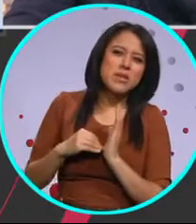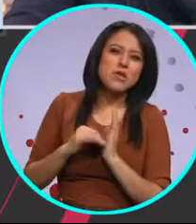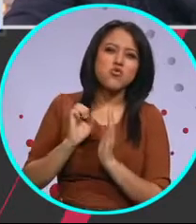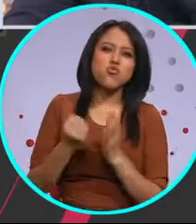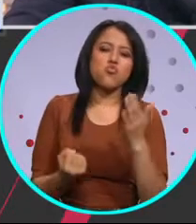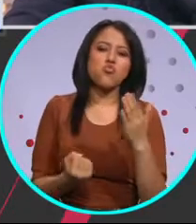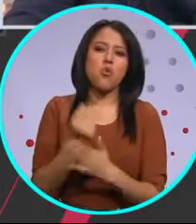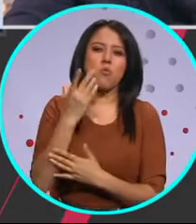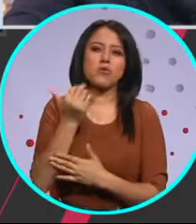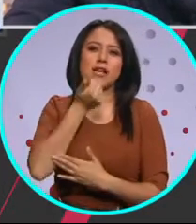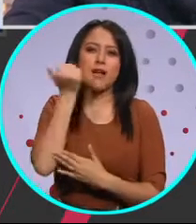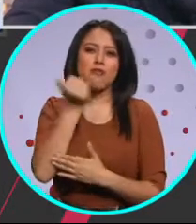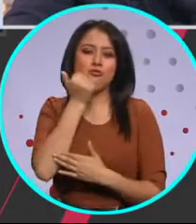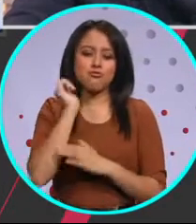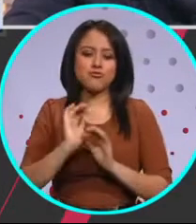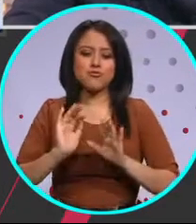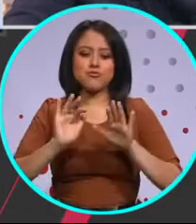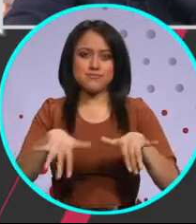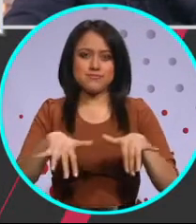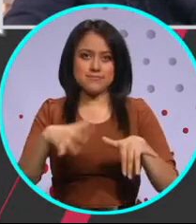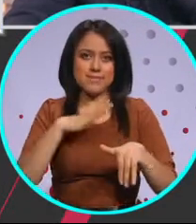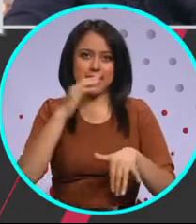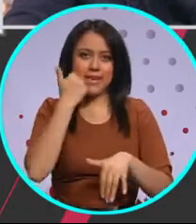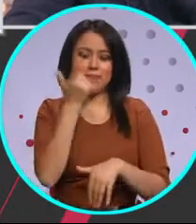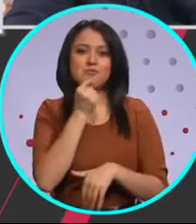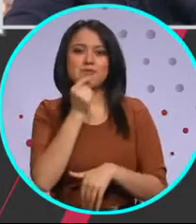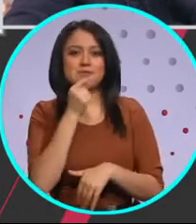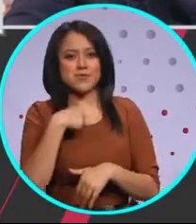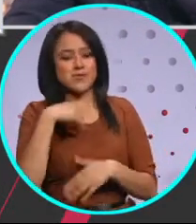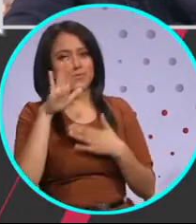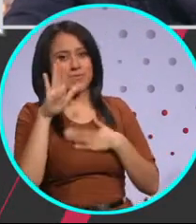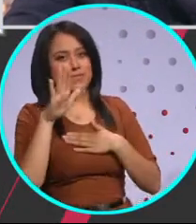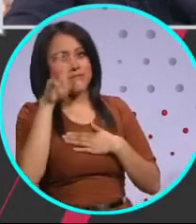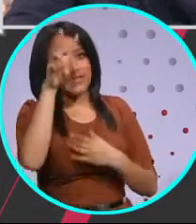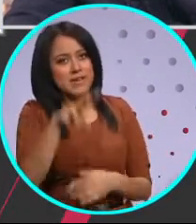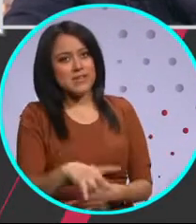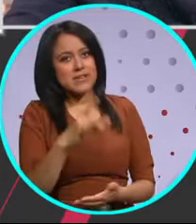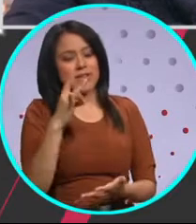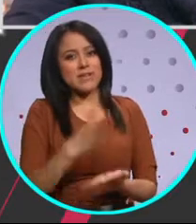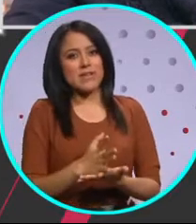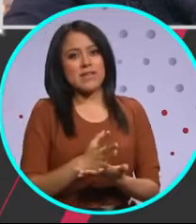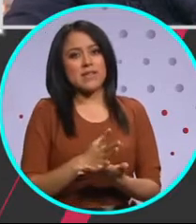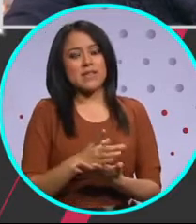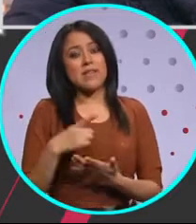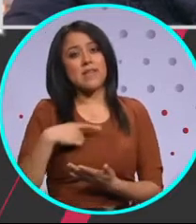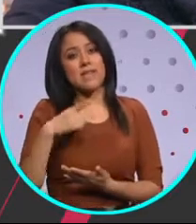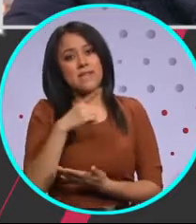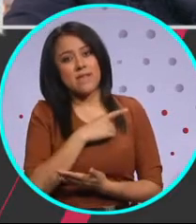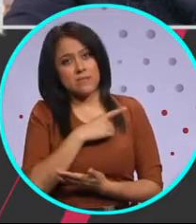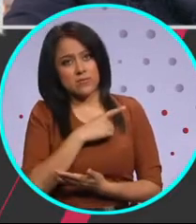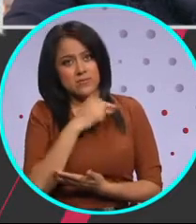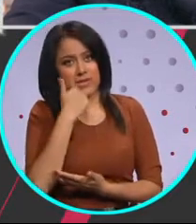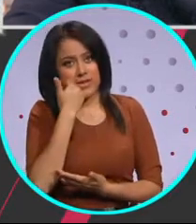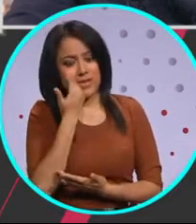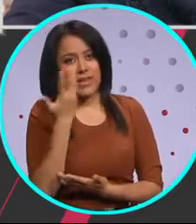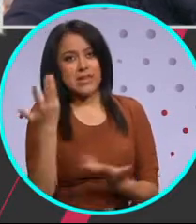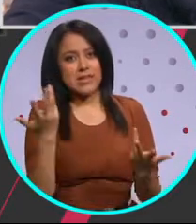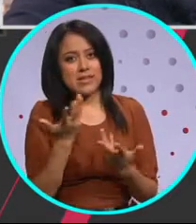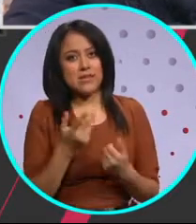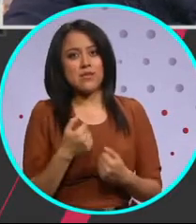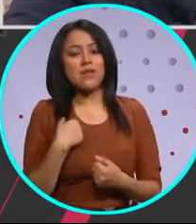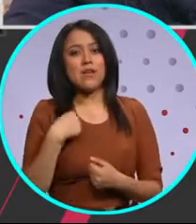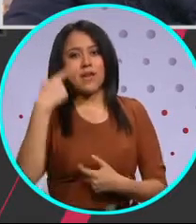cadetes que forman parte del instituto tenga un compromiso contigo nada más me cae en el mero horario pero tenemos que abrirlo hacer y quiere estar contiene una de esas